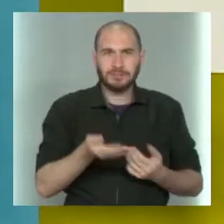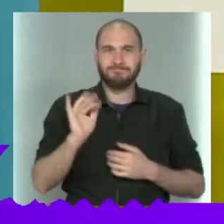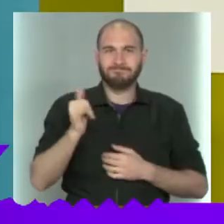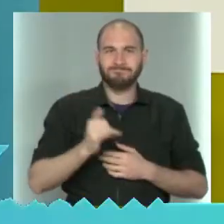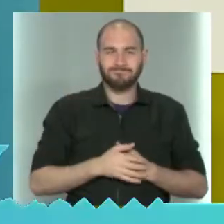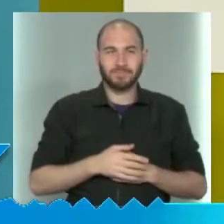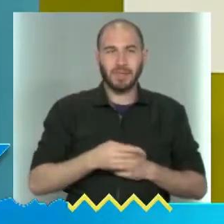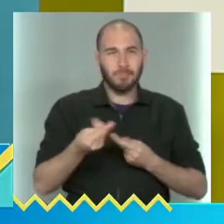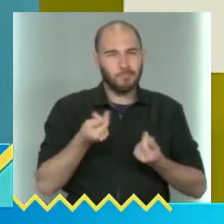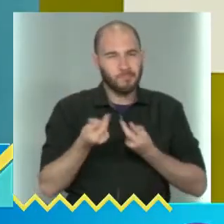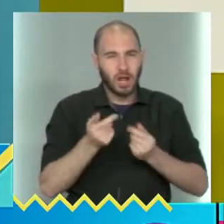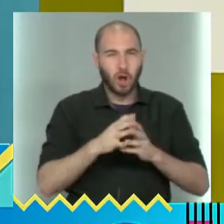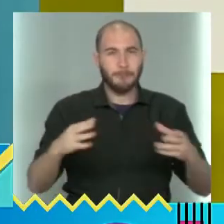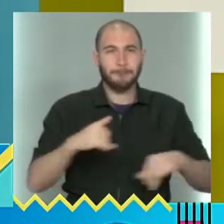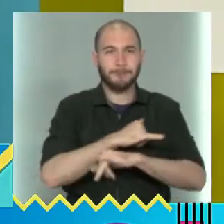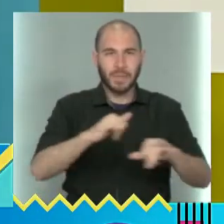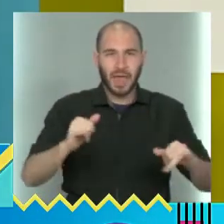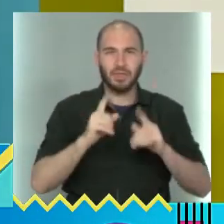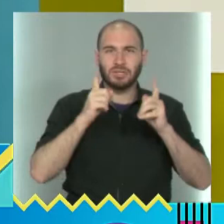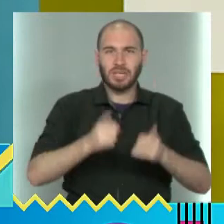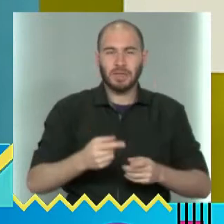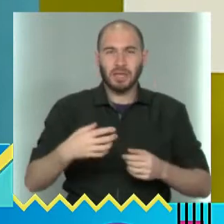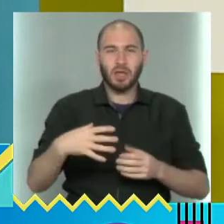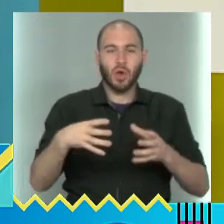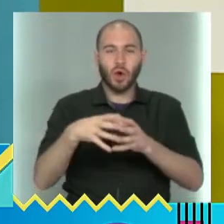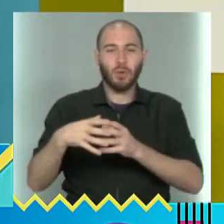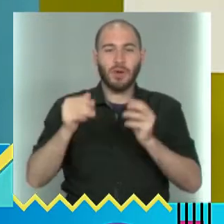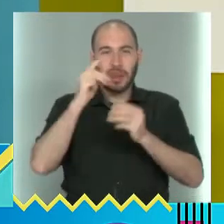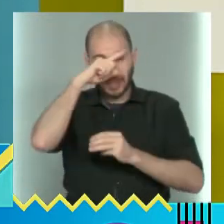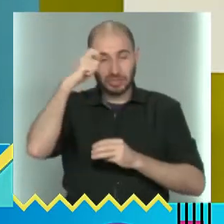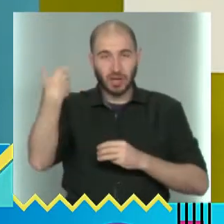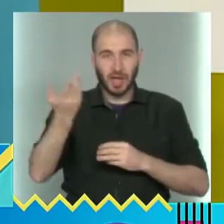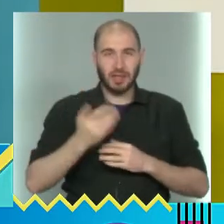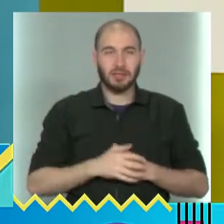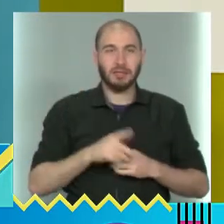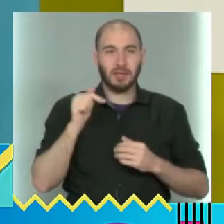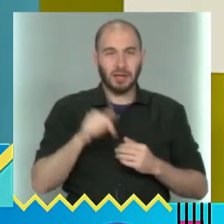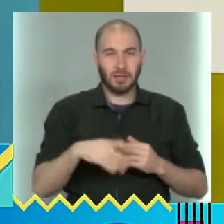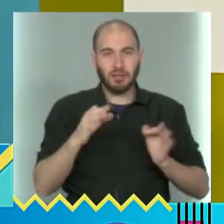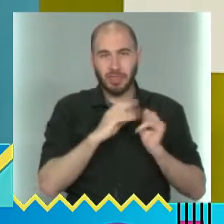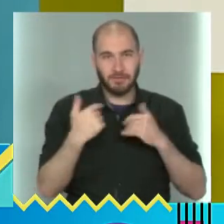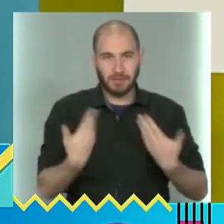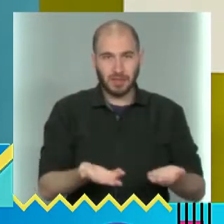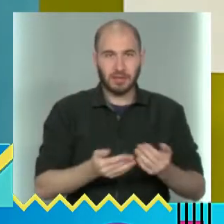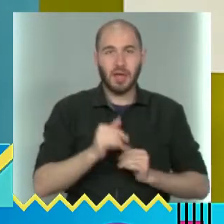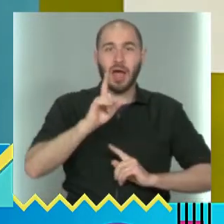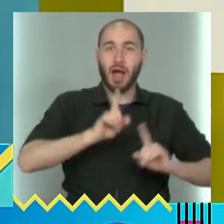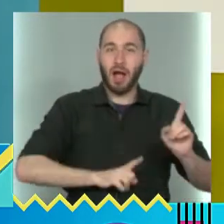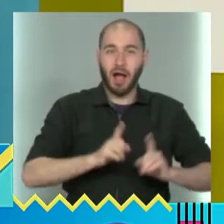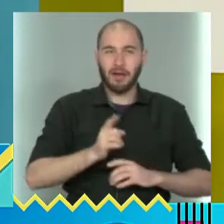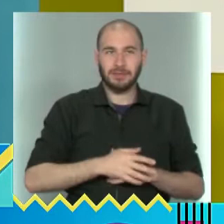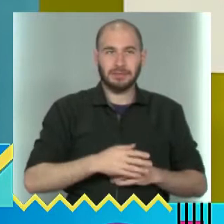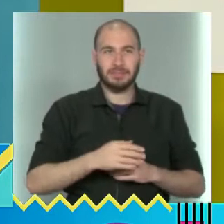¿no? Está la manipulación mediática, la manipulación también desde los propios organismos internacionales, podría decirse, y esto lo vamos a poner en discusión. A veces no